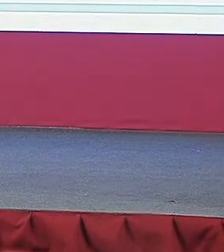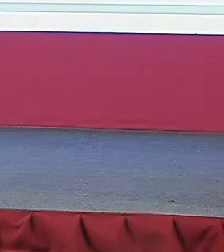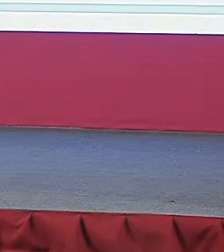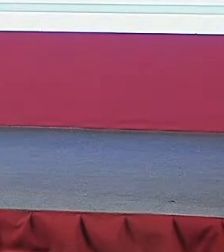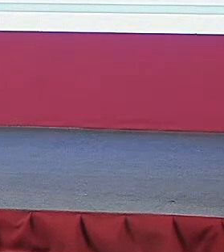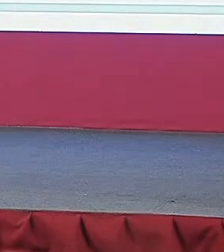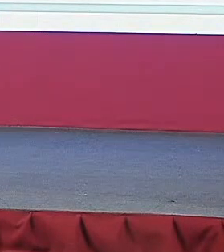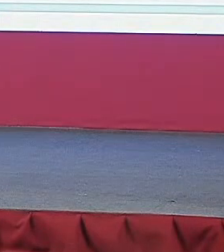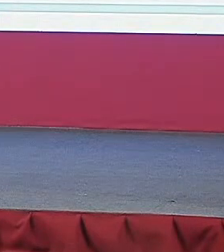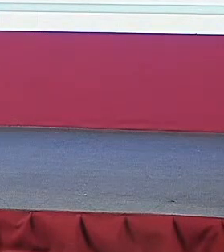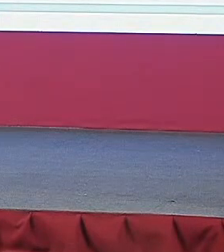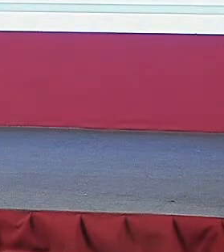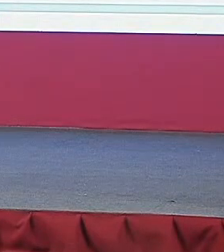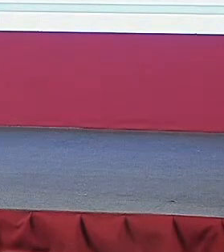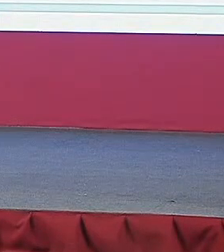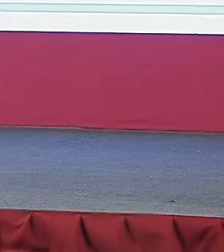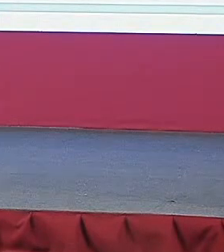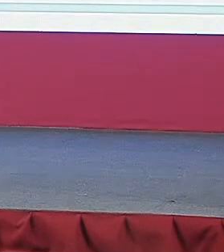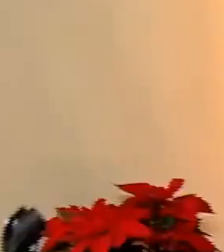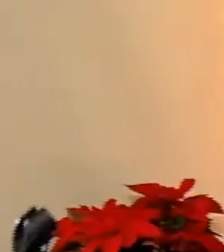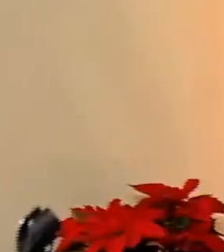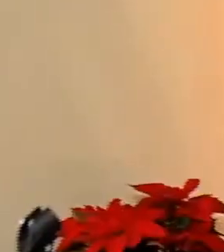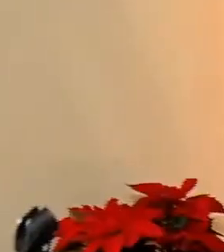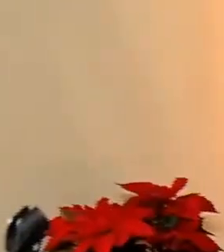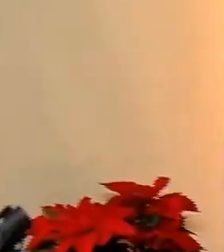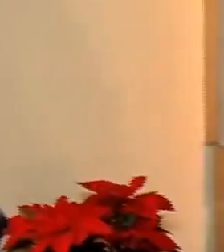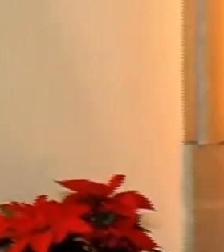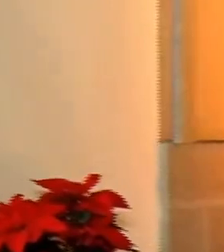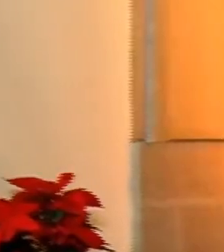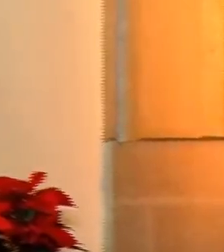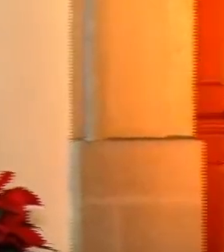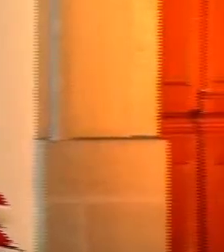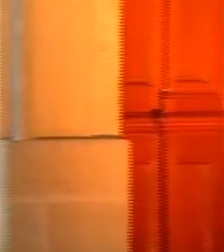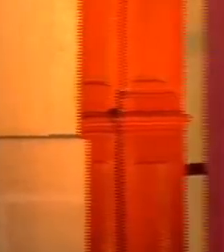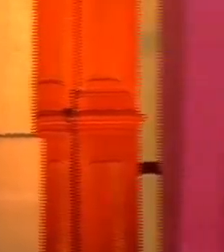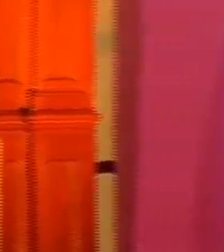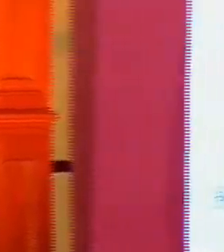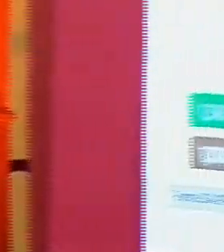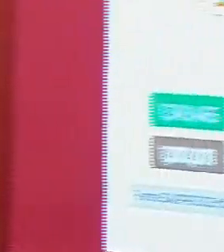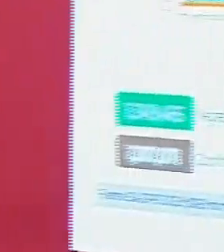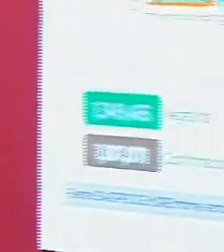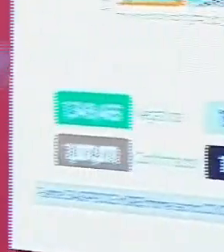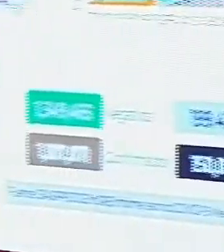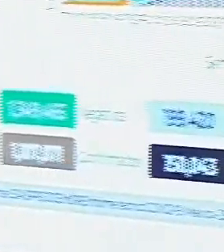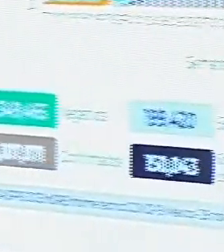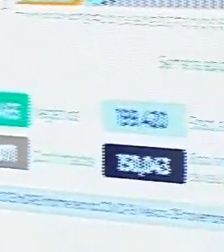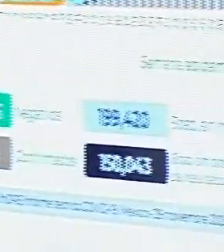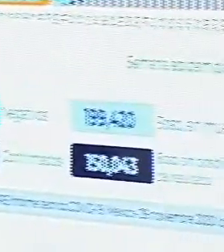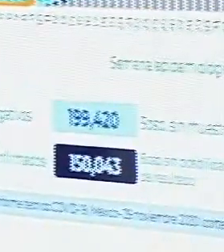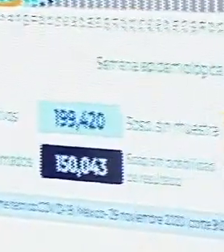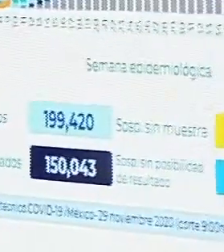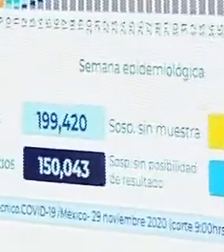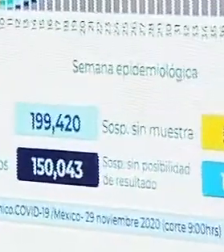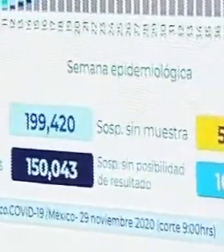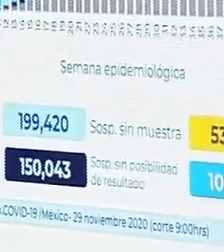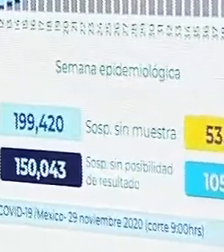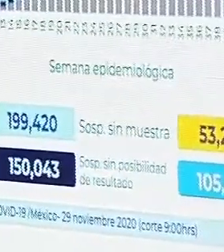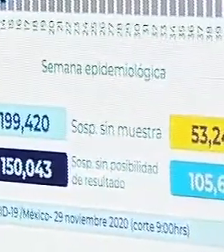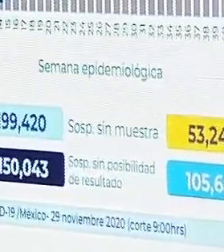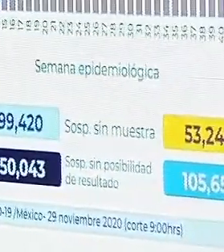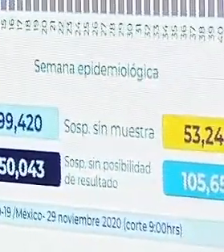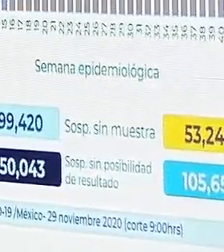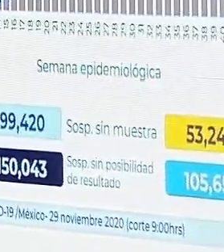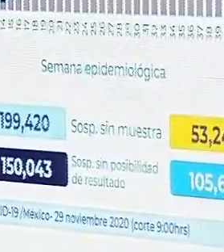clínico, sintomático, sospechoso de una enfermedad respiratoria aguda, y que algunos de ellos, a la